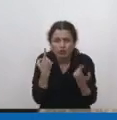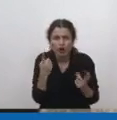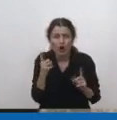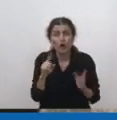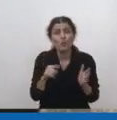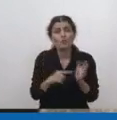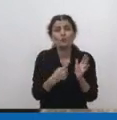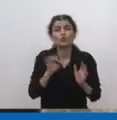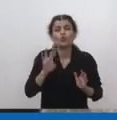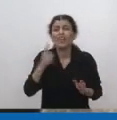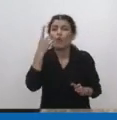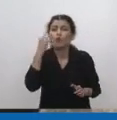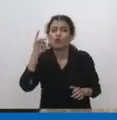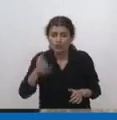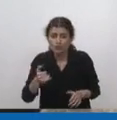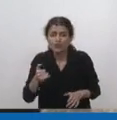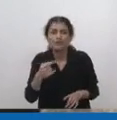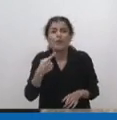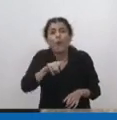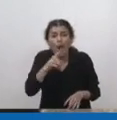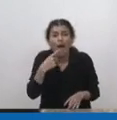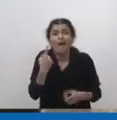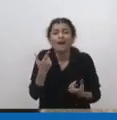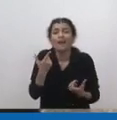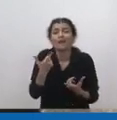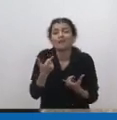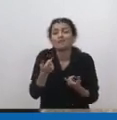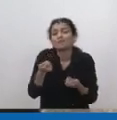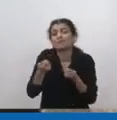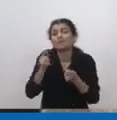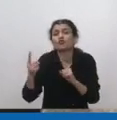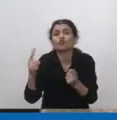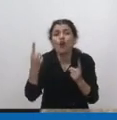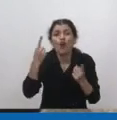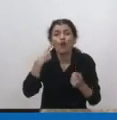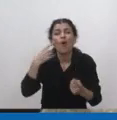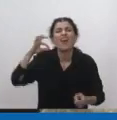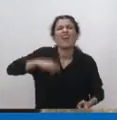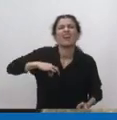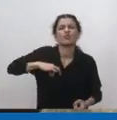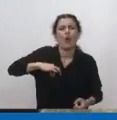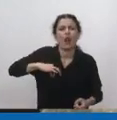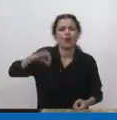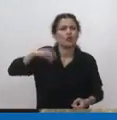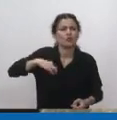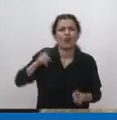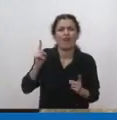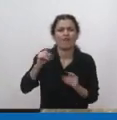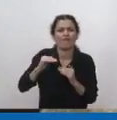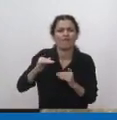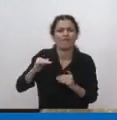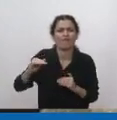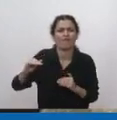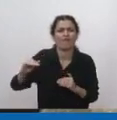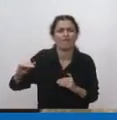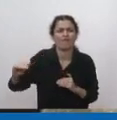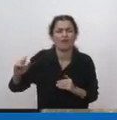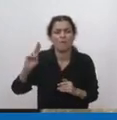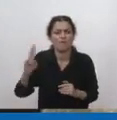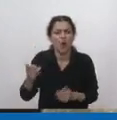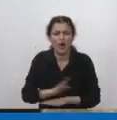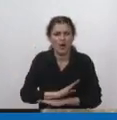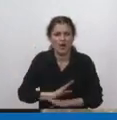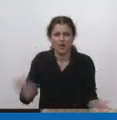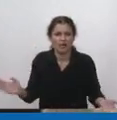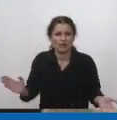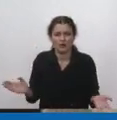excepción: los salarios. Los salarios de los trabajadores, los salarios,